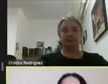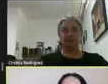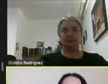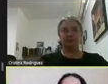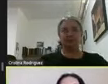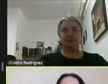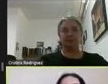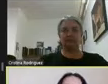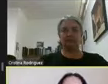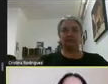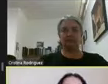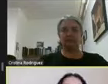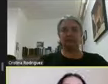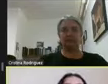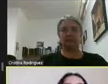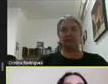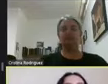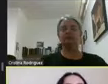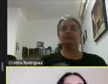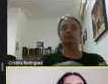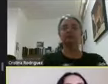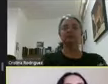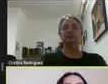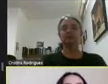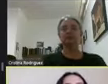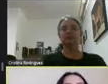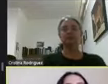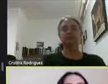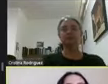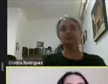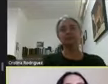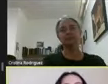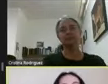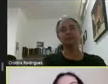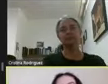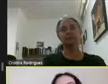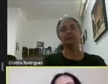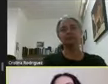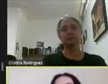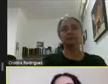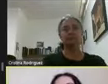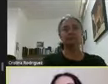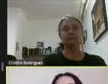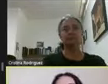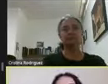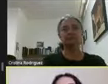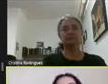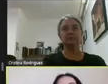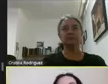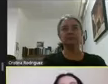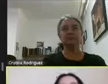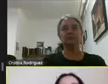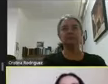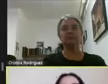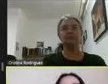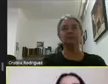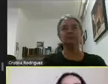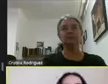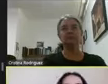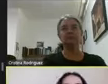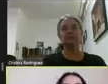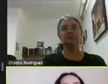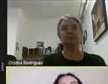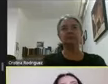me pasó nada, solo me duele un poquito. Y parte de lo que yo quiero con esta exposición es que